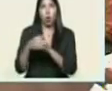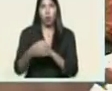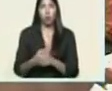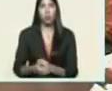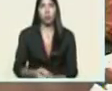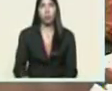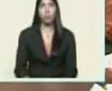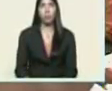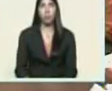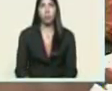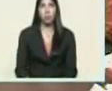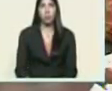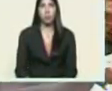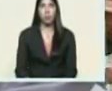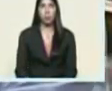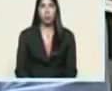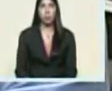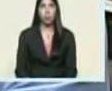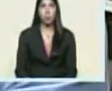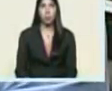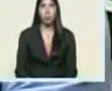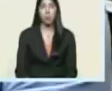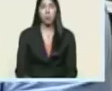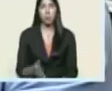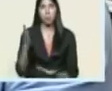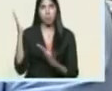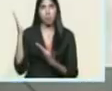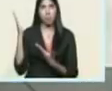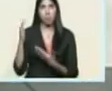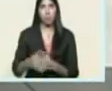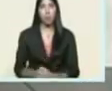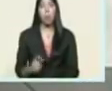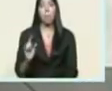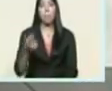hermanos, compañeros. Primero de noviembre,